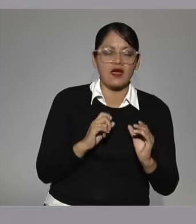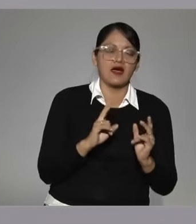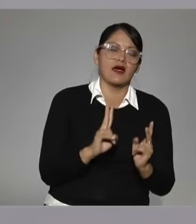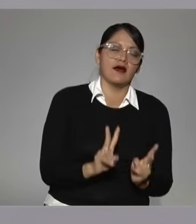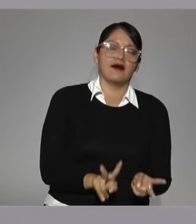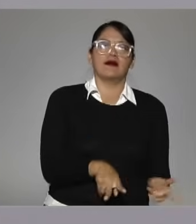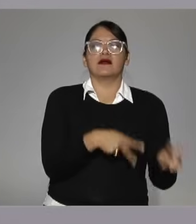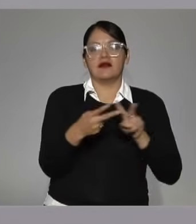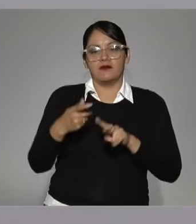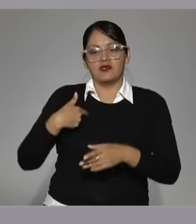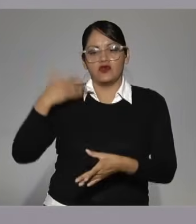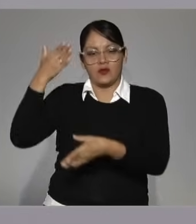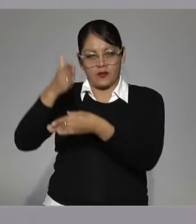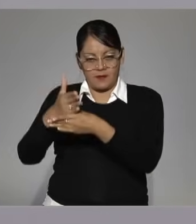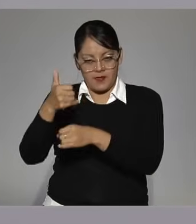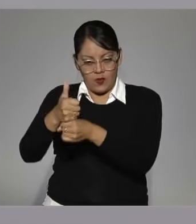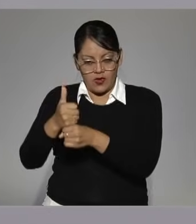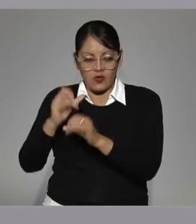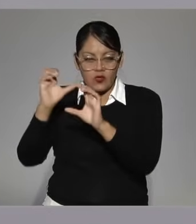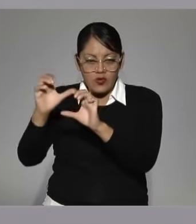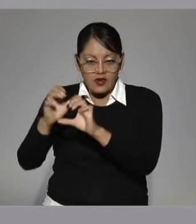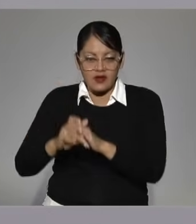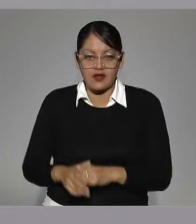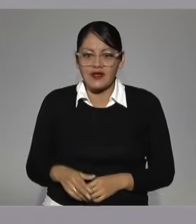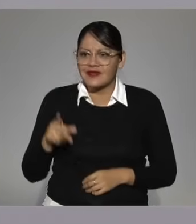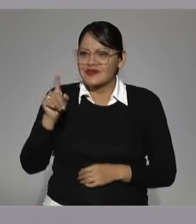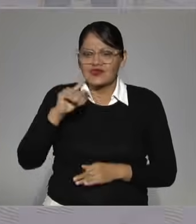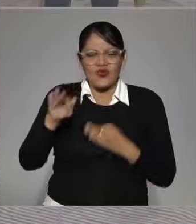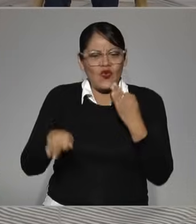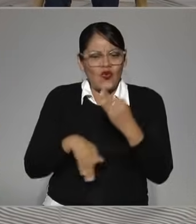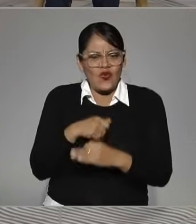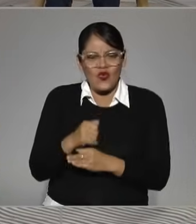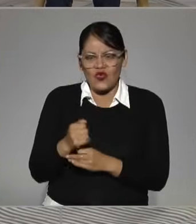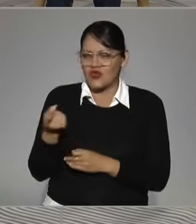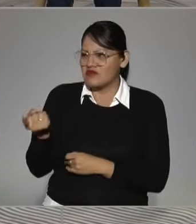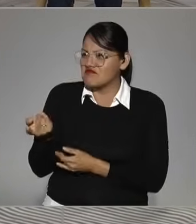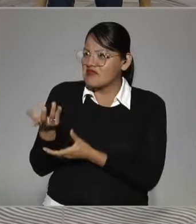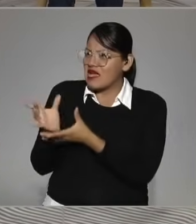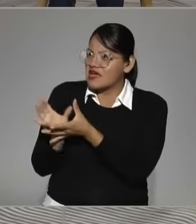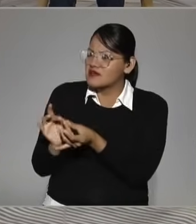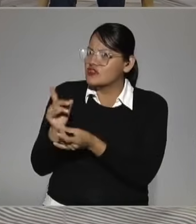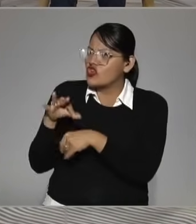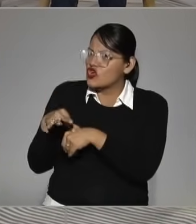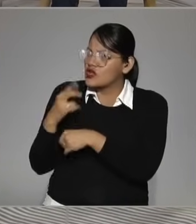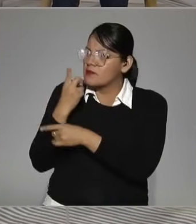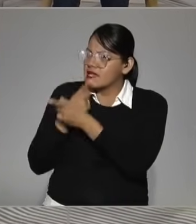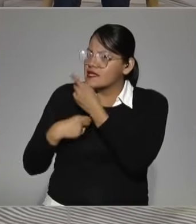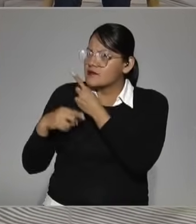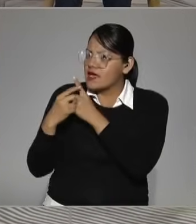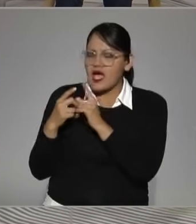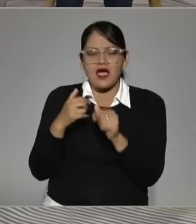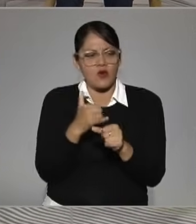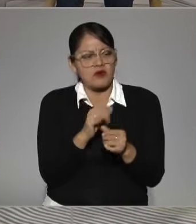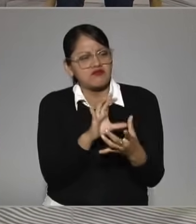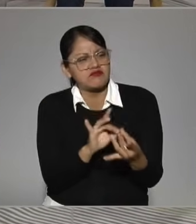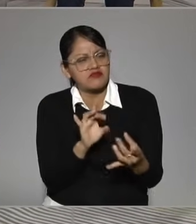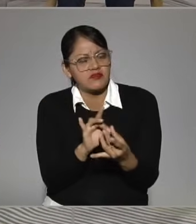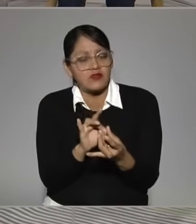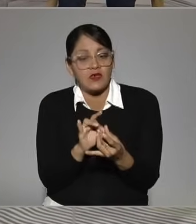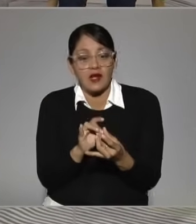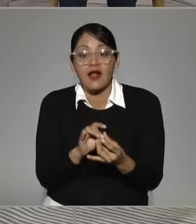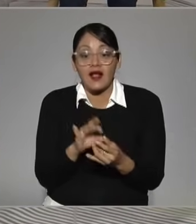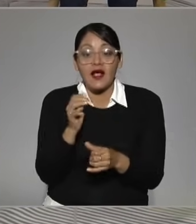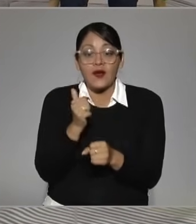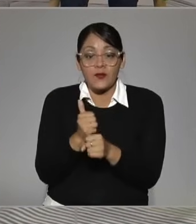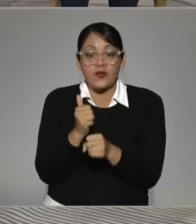chinita. Entonces, los doctores y demás, él traducía todo el lenguaje médico al lenguaje normal. No, mira, abuelo, vas a estar bien. Y el abuelo se fue y